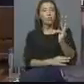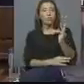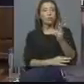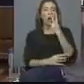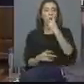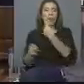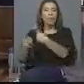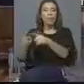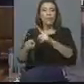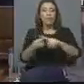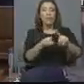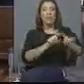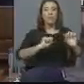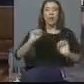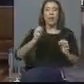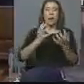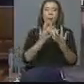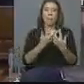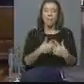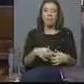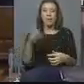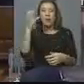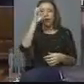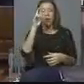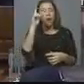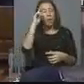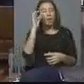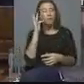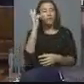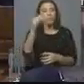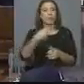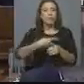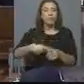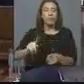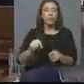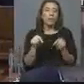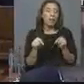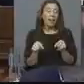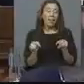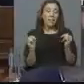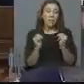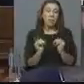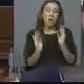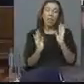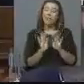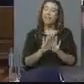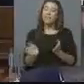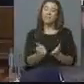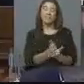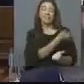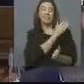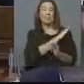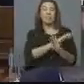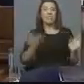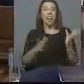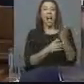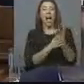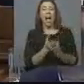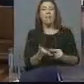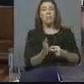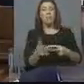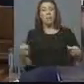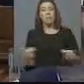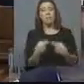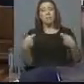la diversidad de las empresas, que puedan buscar horizontes distintos. Eso hay que dejar atrás la cultura del conflicto